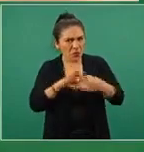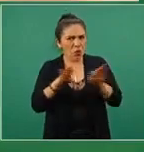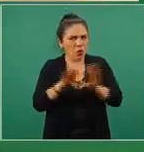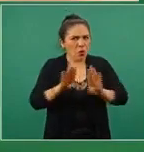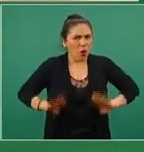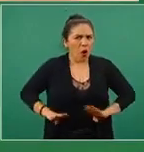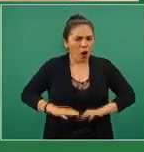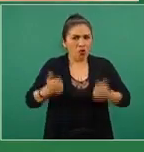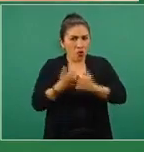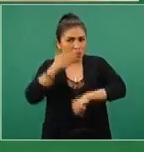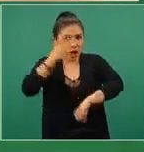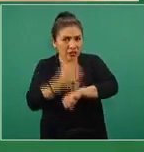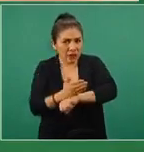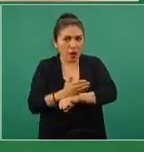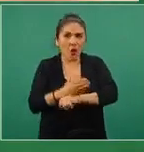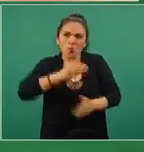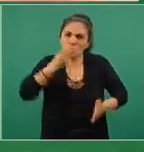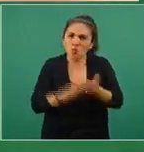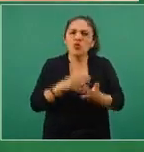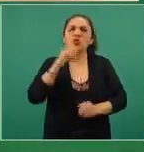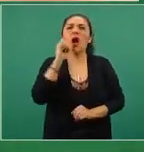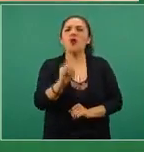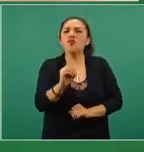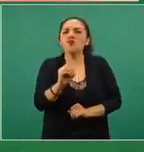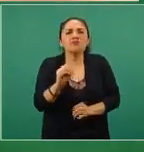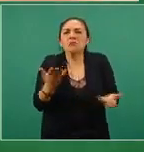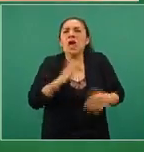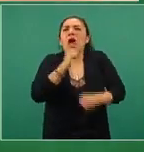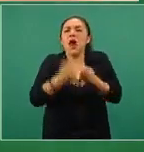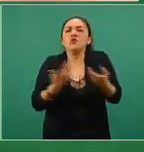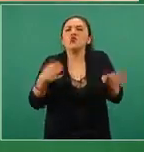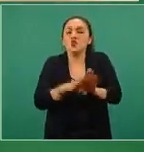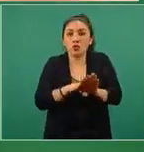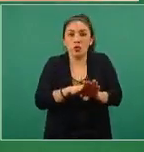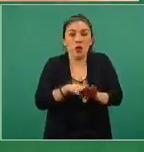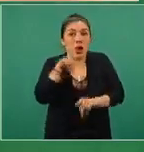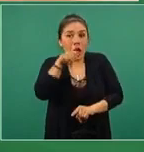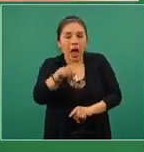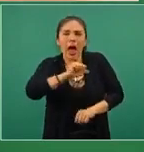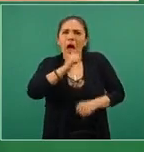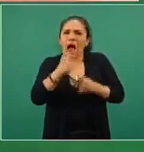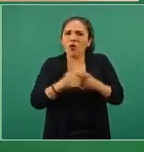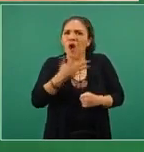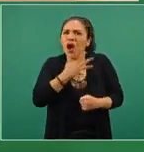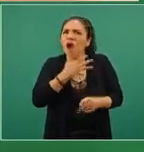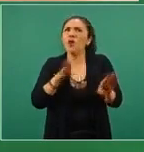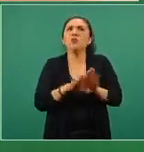algún tipo de sanción monetaria o de algún tipo, y si esto no ha causado